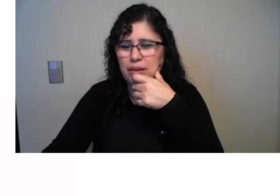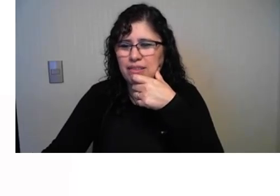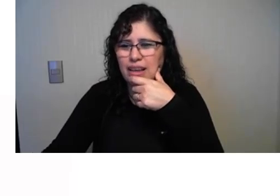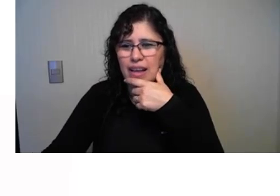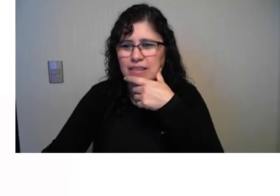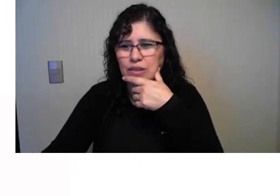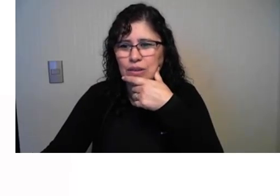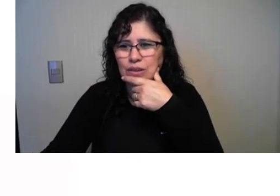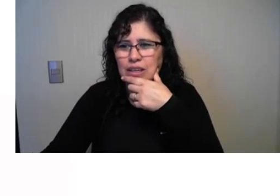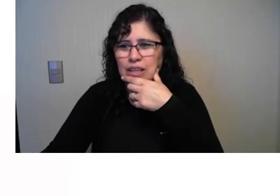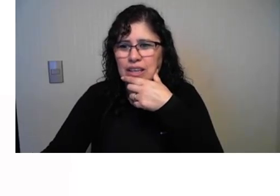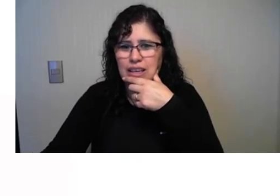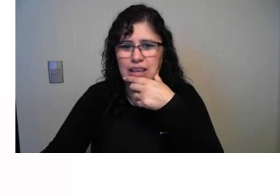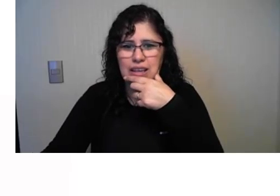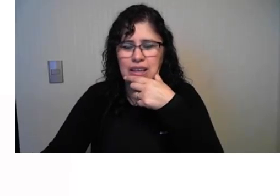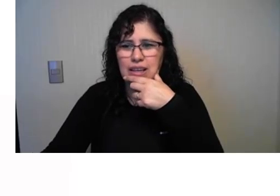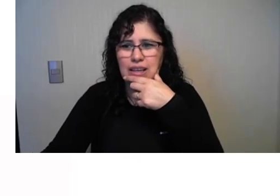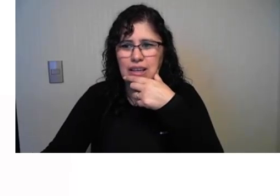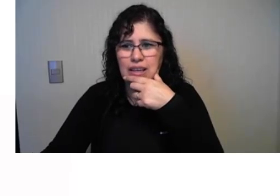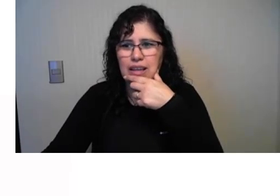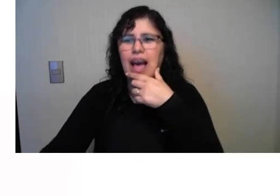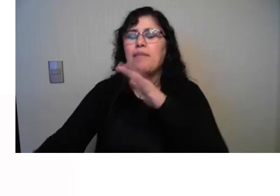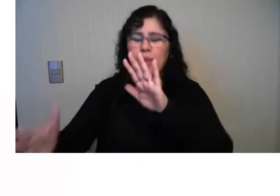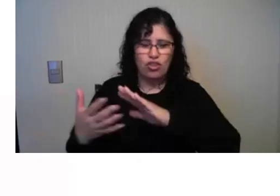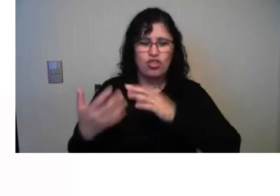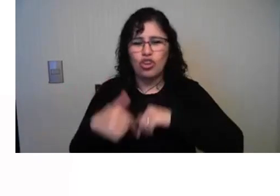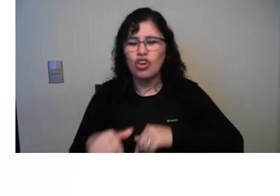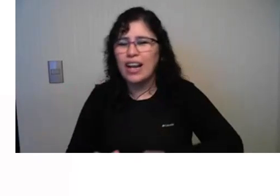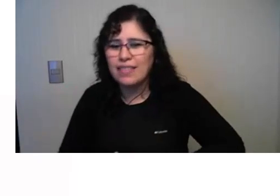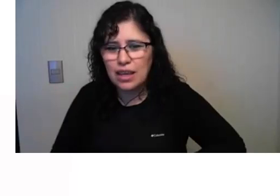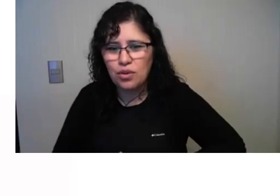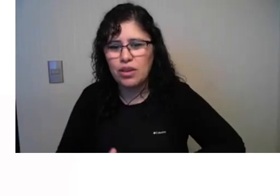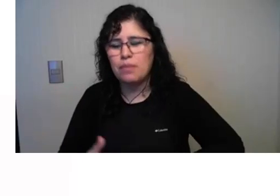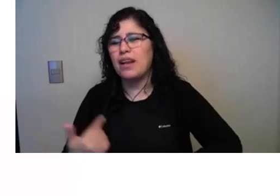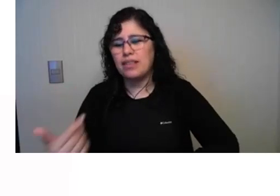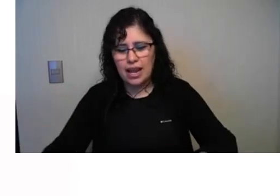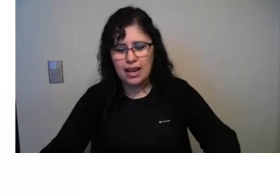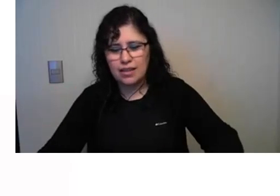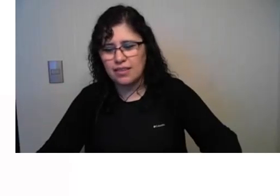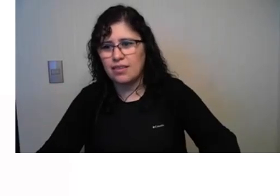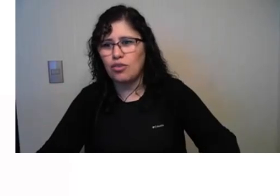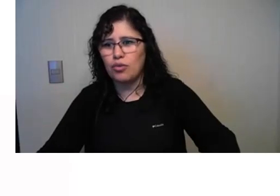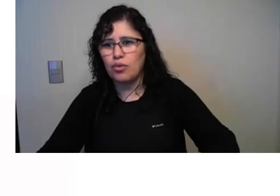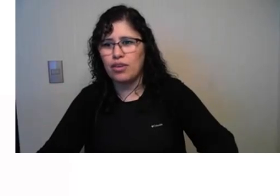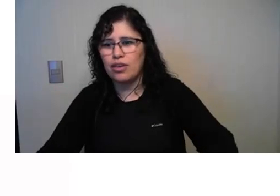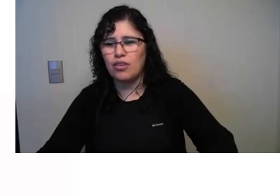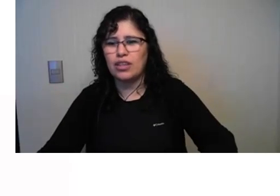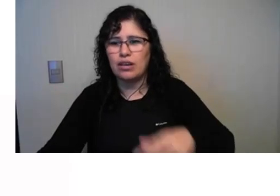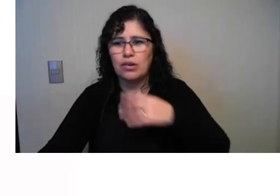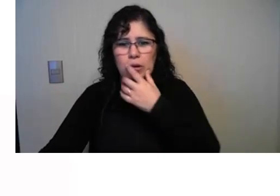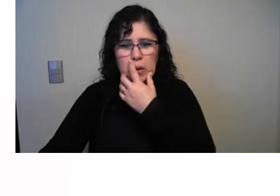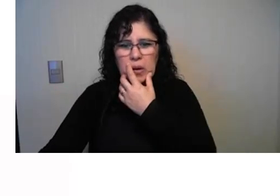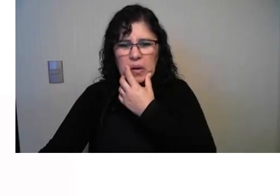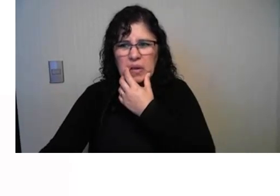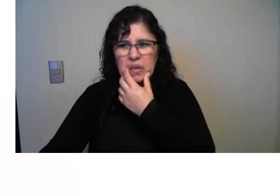me parece que era, ¿cierto? No, el 097. Perdón, yo estoy con el antiguo y para entrar necesito el nuevo y no lo